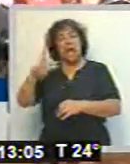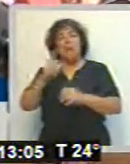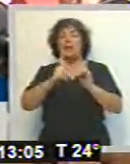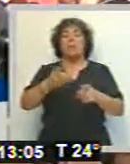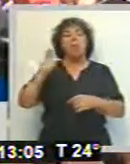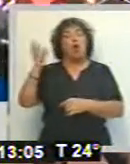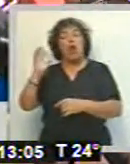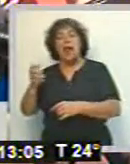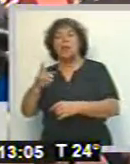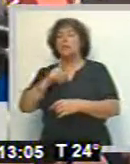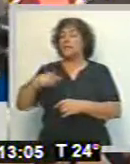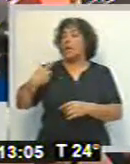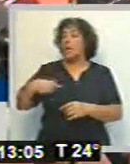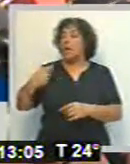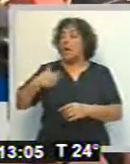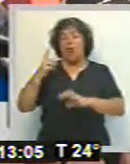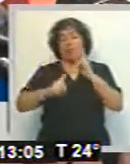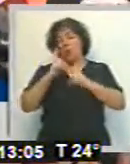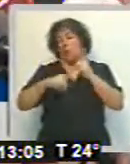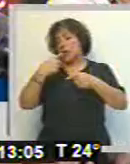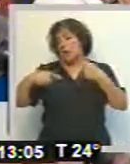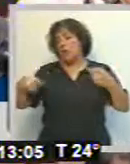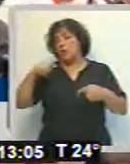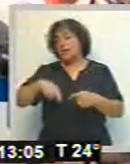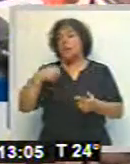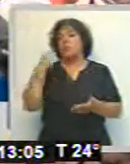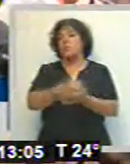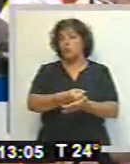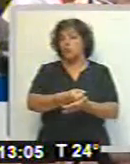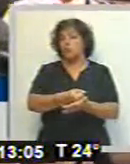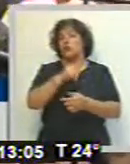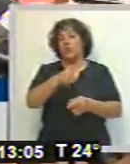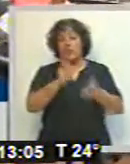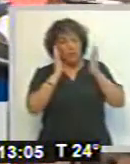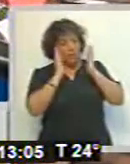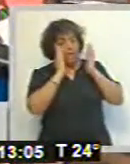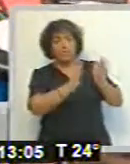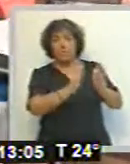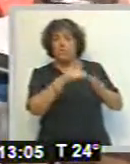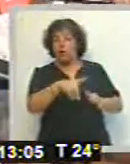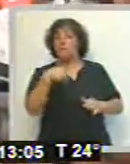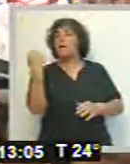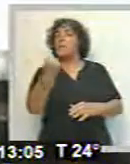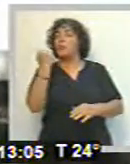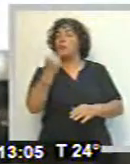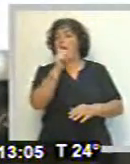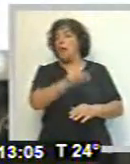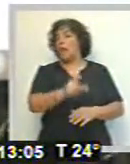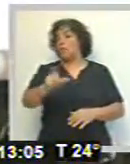Tartagal. Por contar alguna de las cosas que tiene previsto este presupuesto, me parece que desde esa mirada es donde más importa la gente, ¿no?